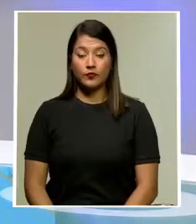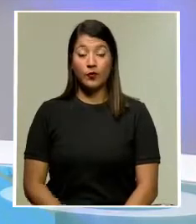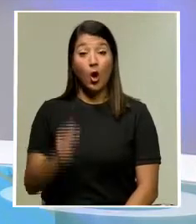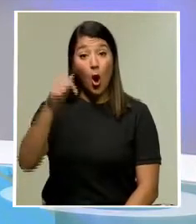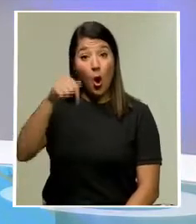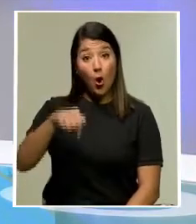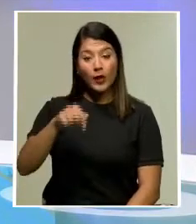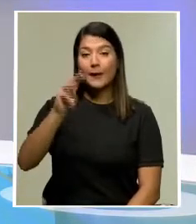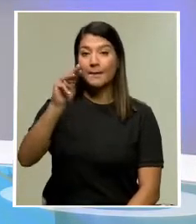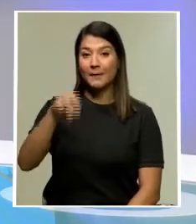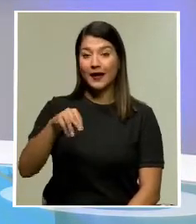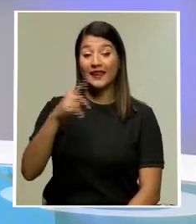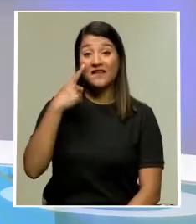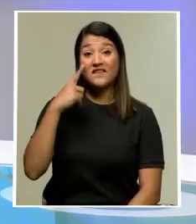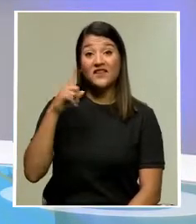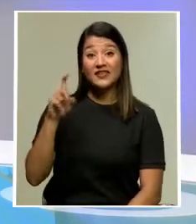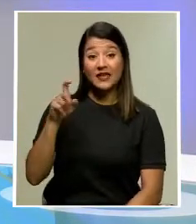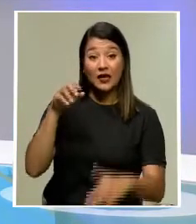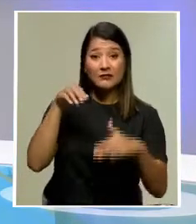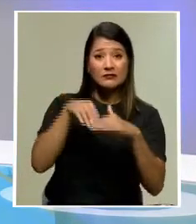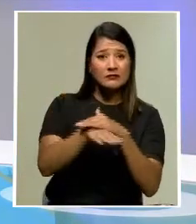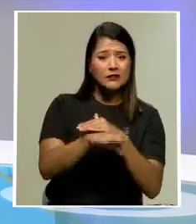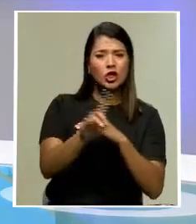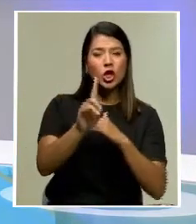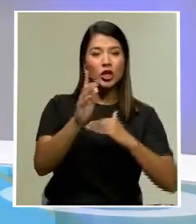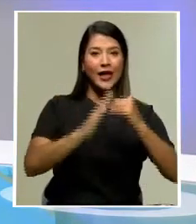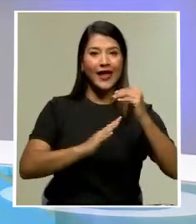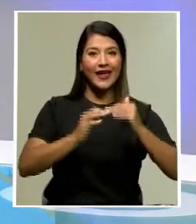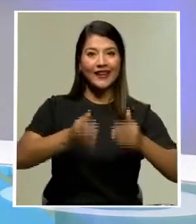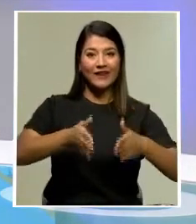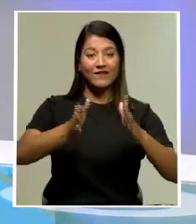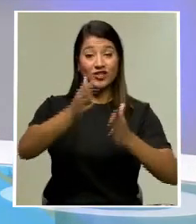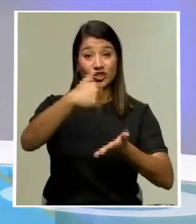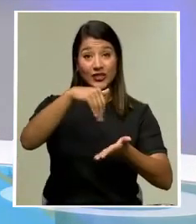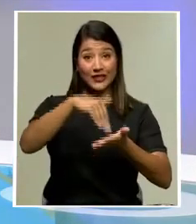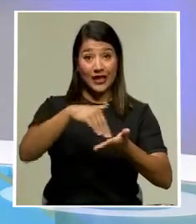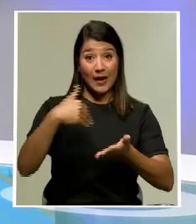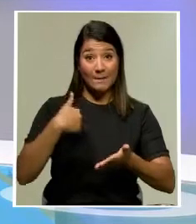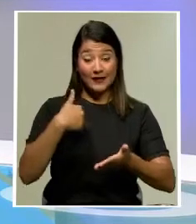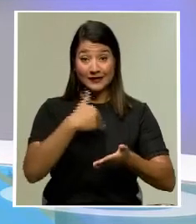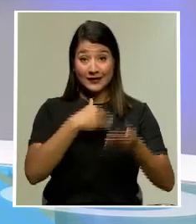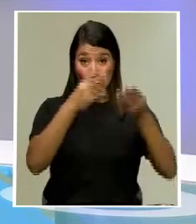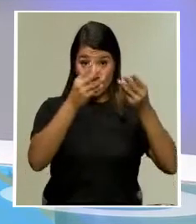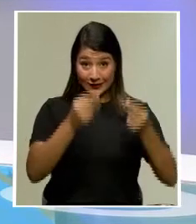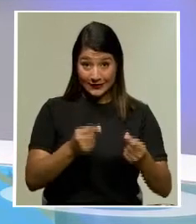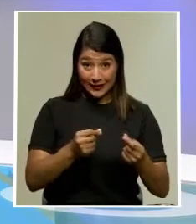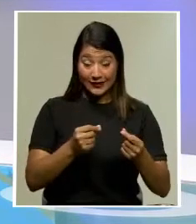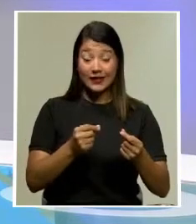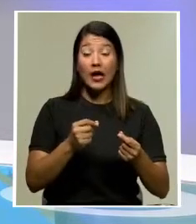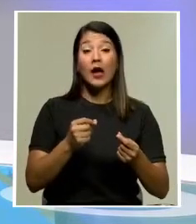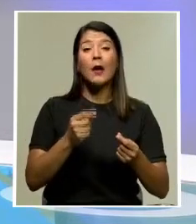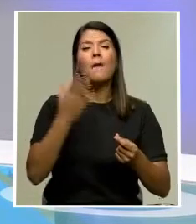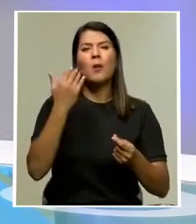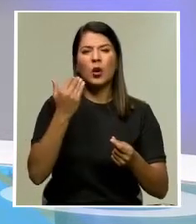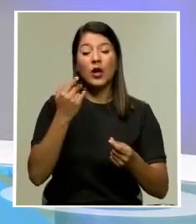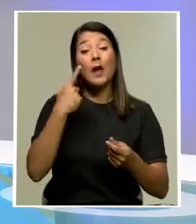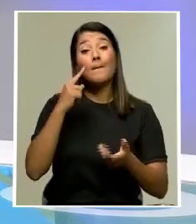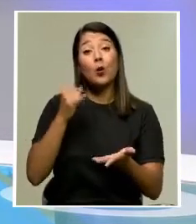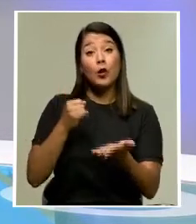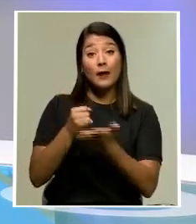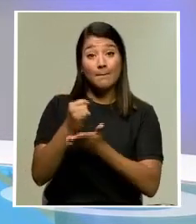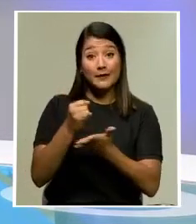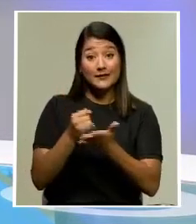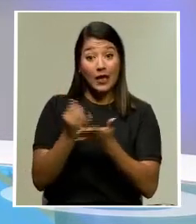Hoy martes la Fiscalía allanó el edificio central del Ministerio de Hacienda como parte de la investigación que